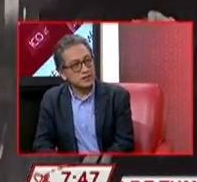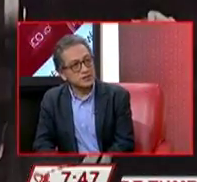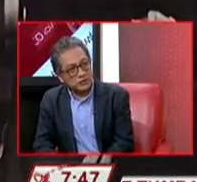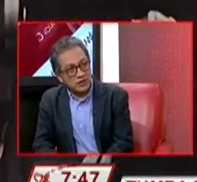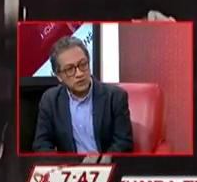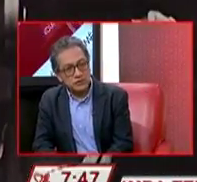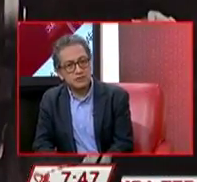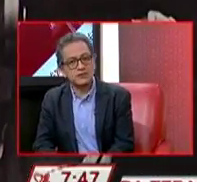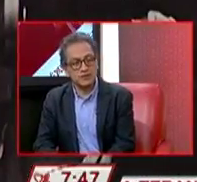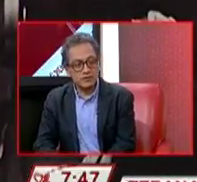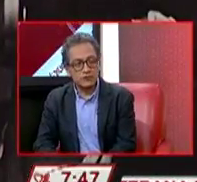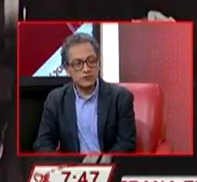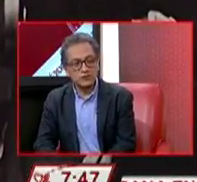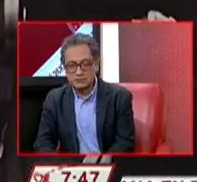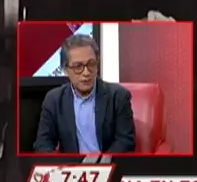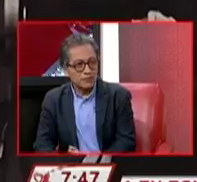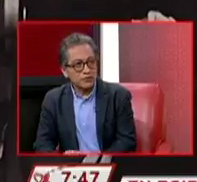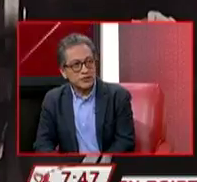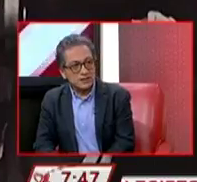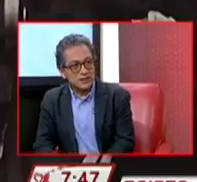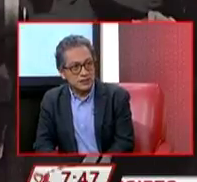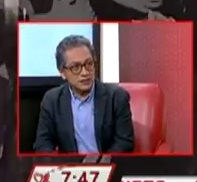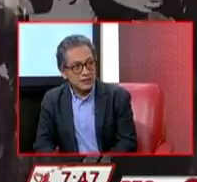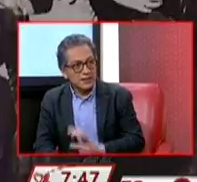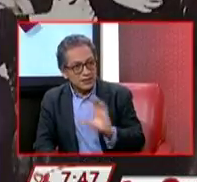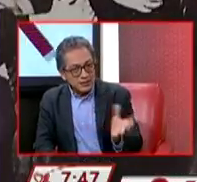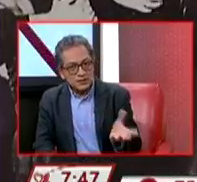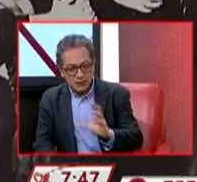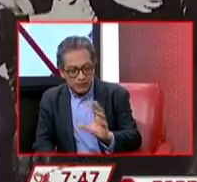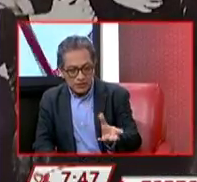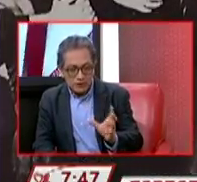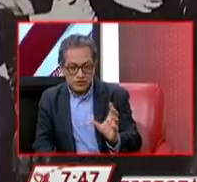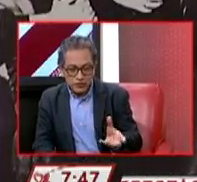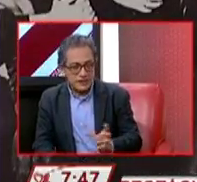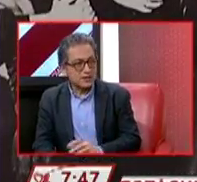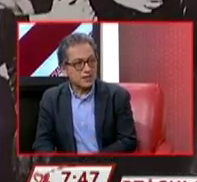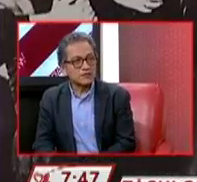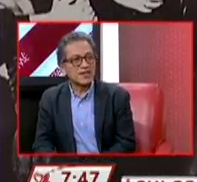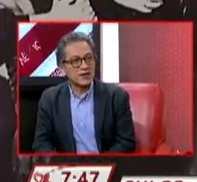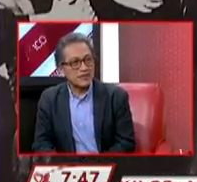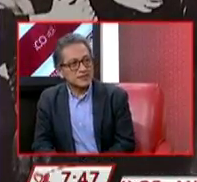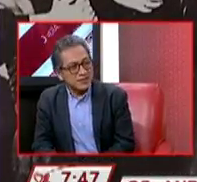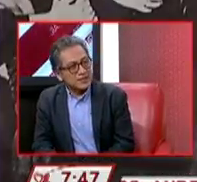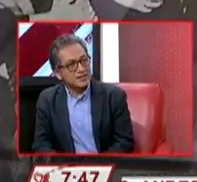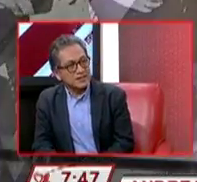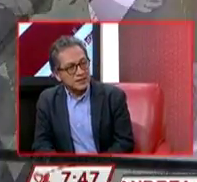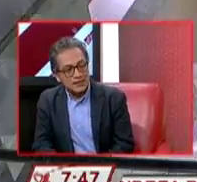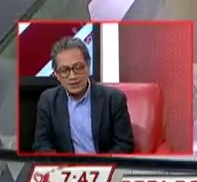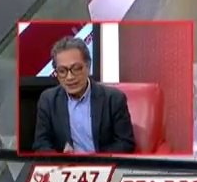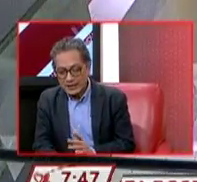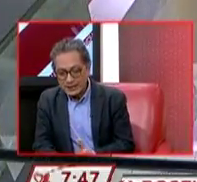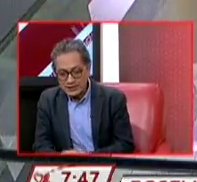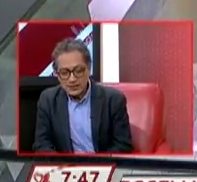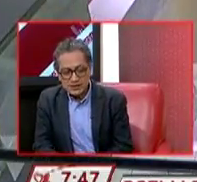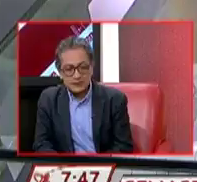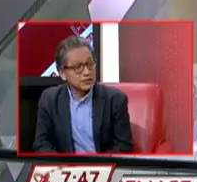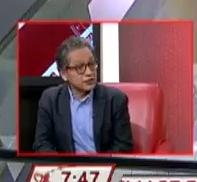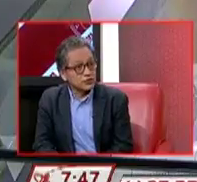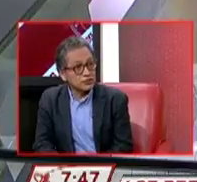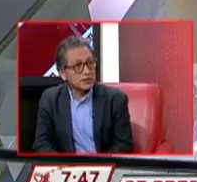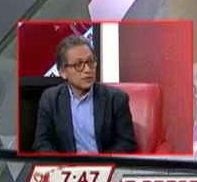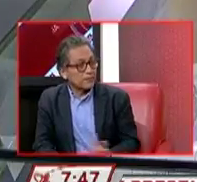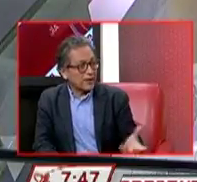hizo sobre Nezahualcóyotl, también muy, muy interesante, y también nos muestra, digamos, la capacidad que tenía